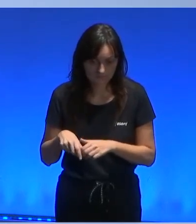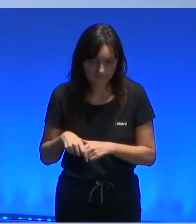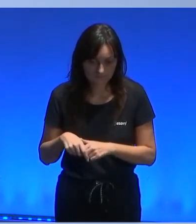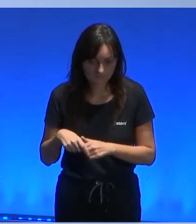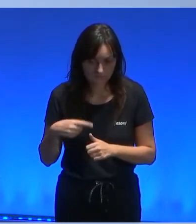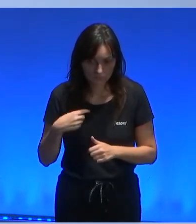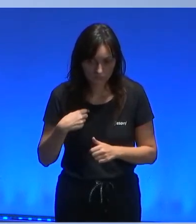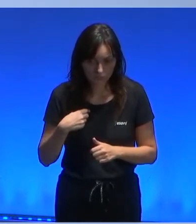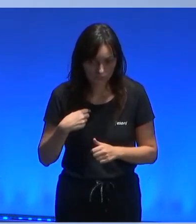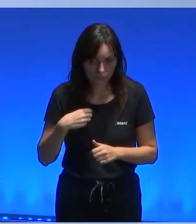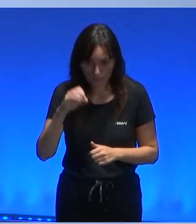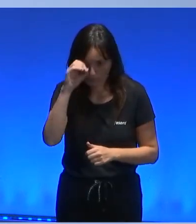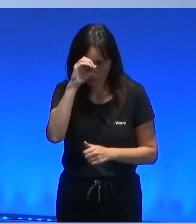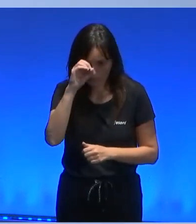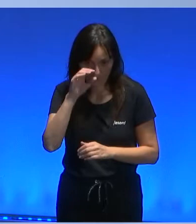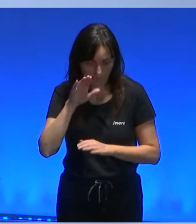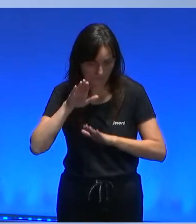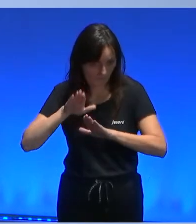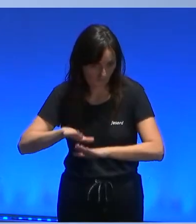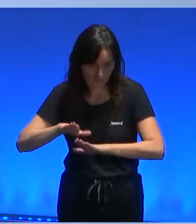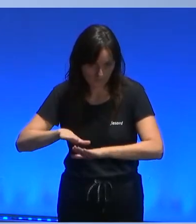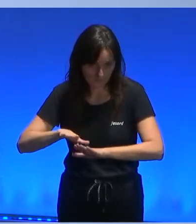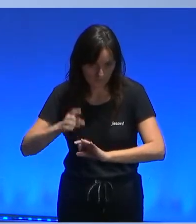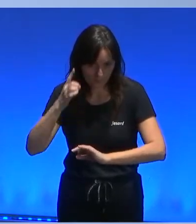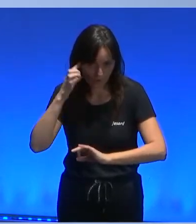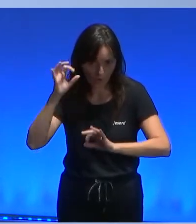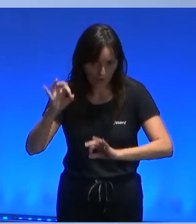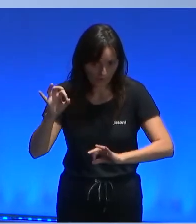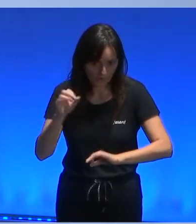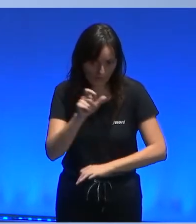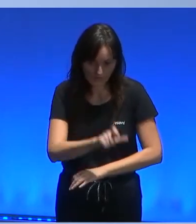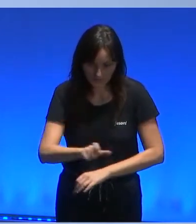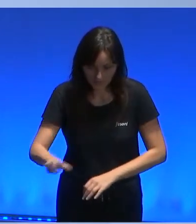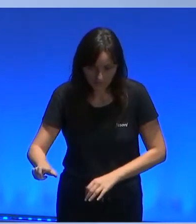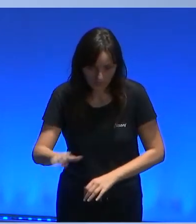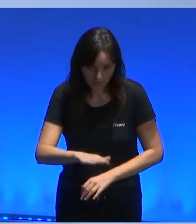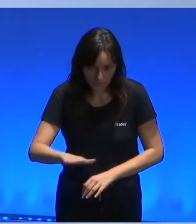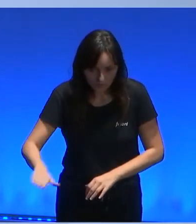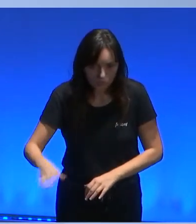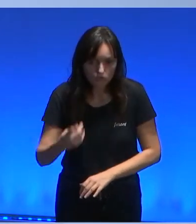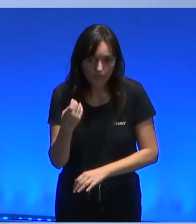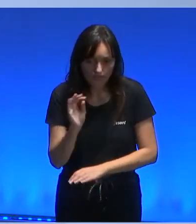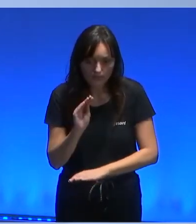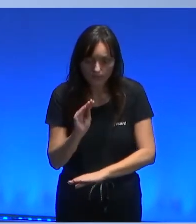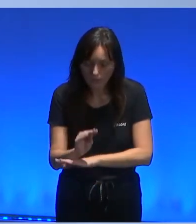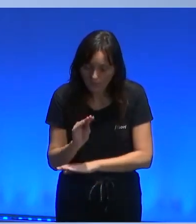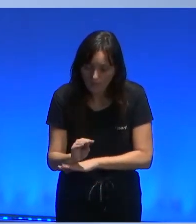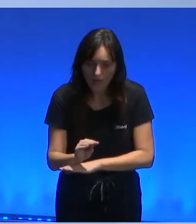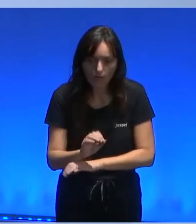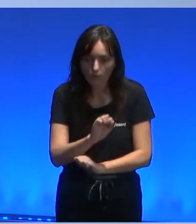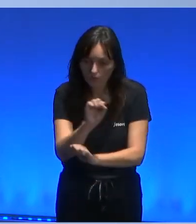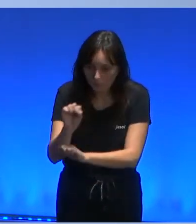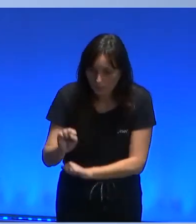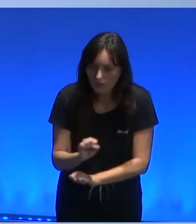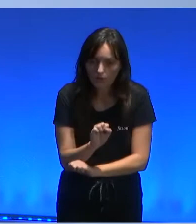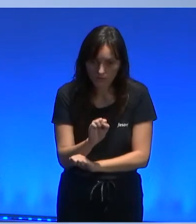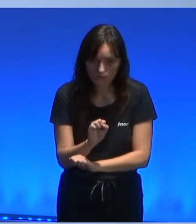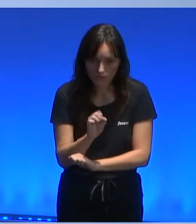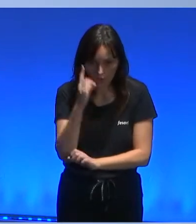que yo comparto, porque es evidente que los niños necesitan cuidado, protección y